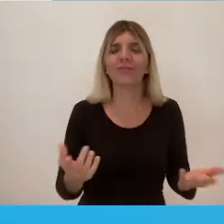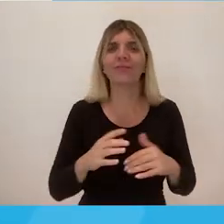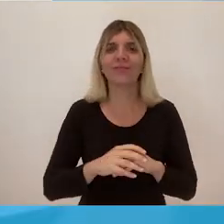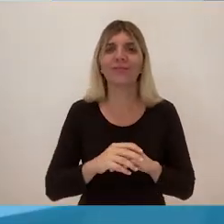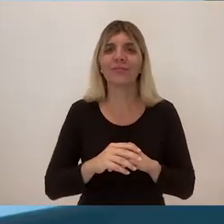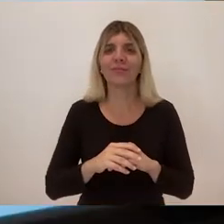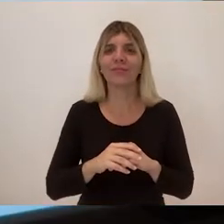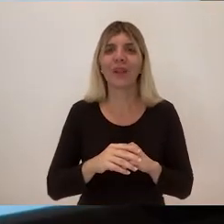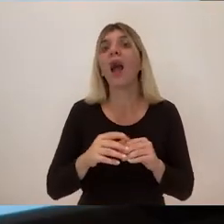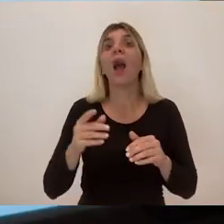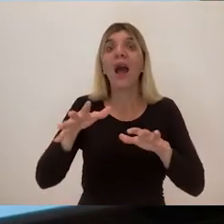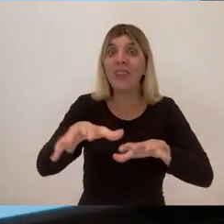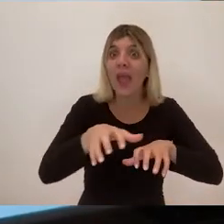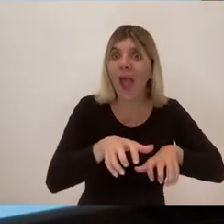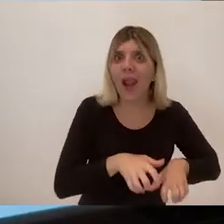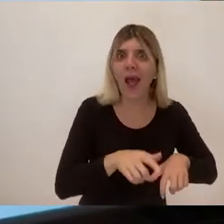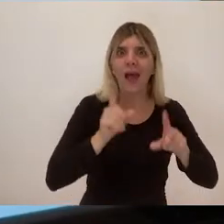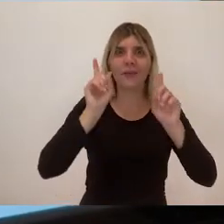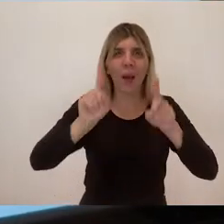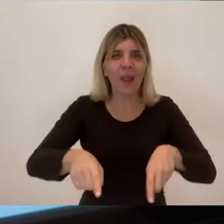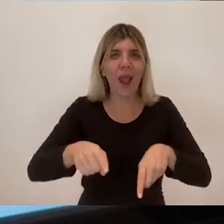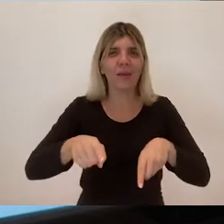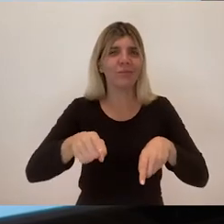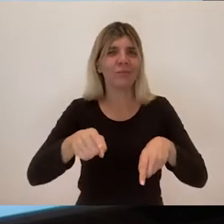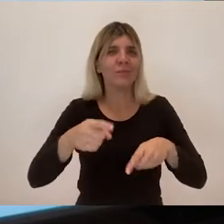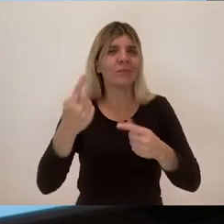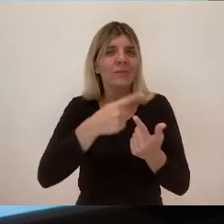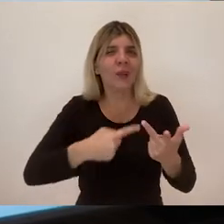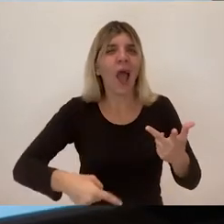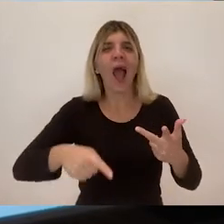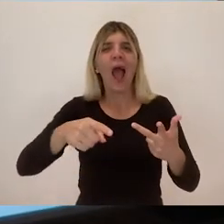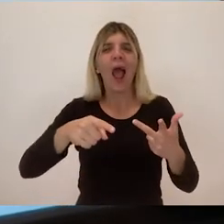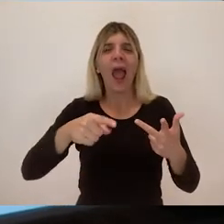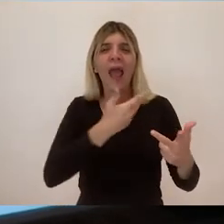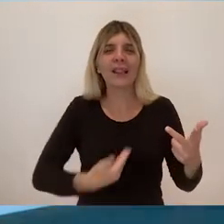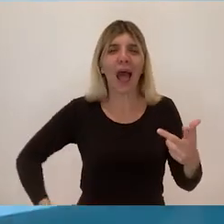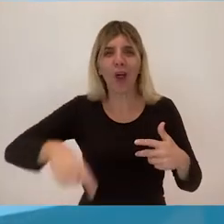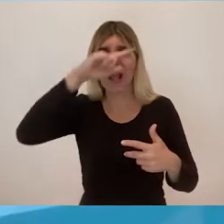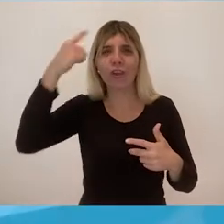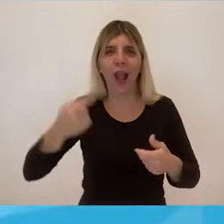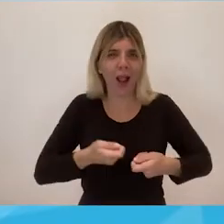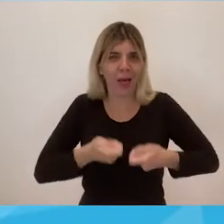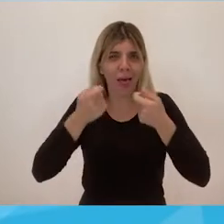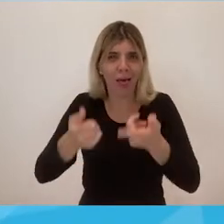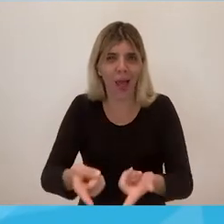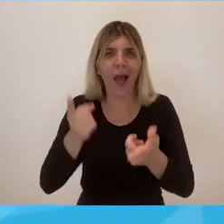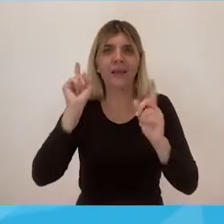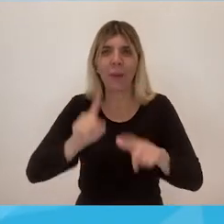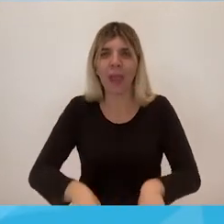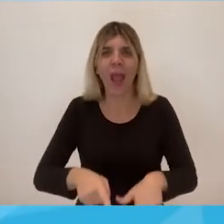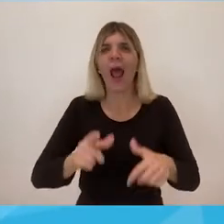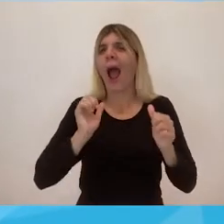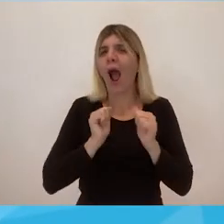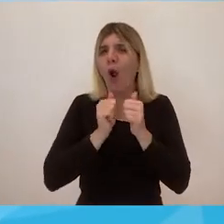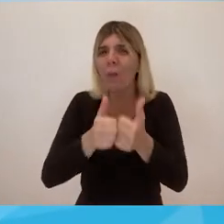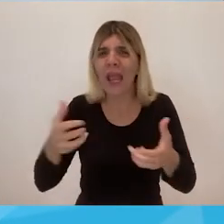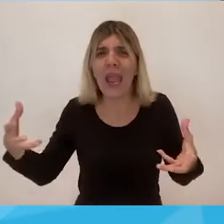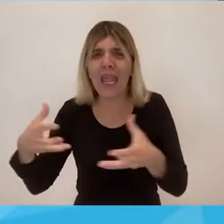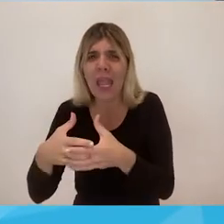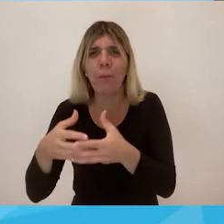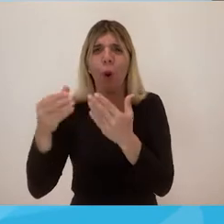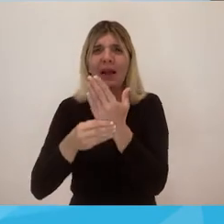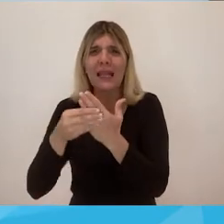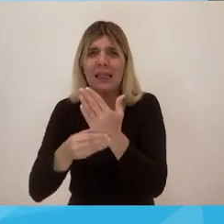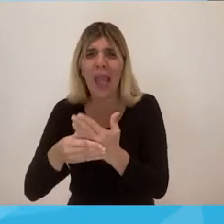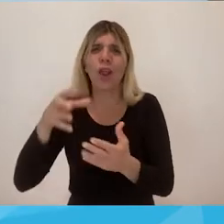la coyuntura diaria. A partir de la tierra, a partir de los recursos que el Estado Nacional aporta, a partir de la capacitación